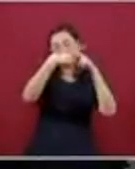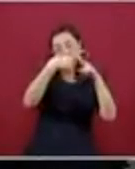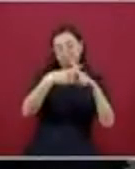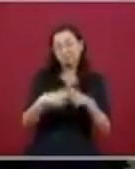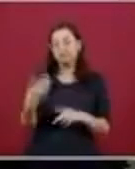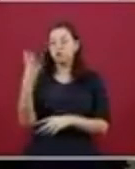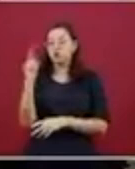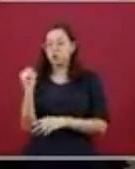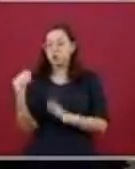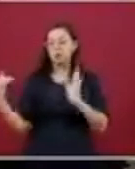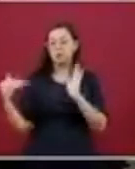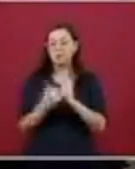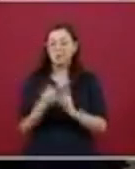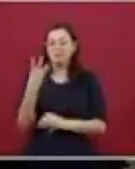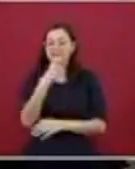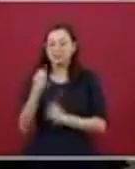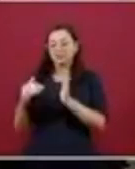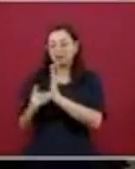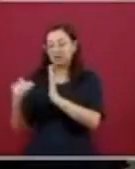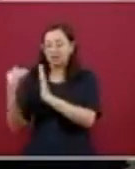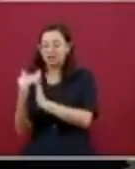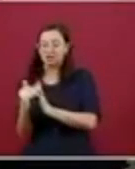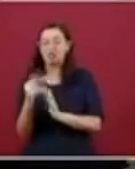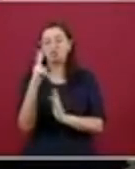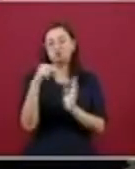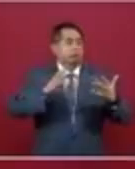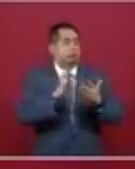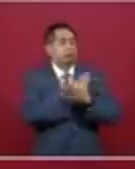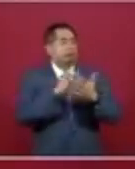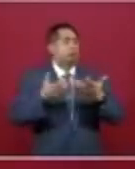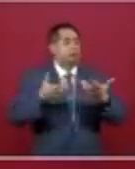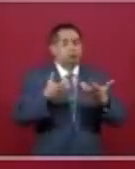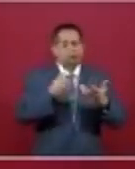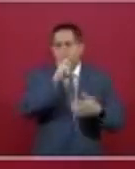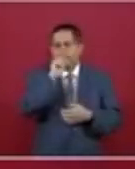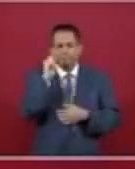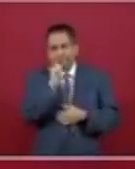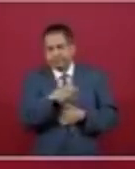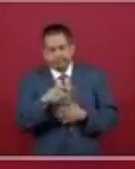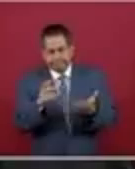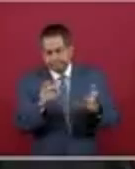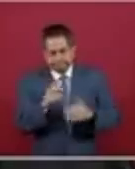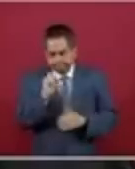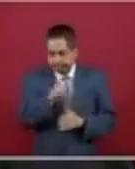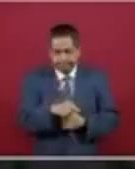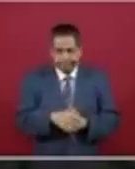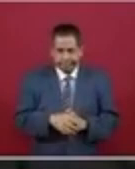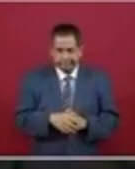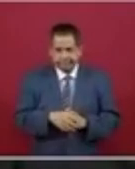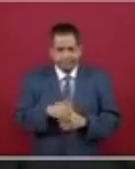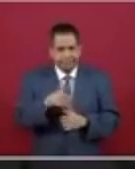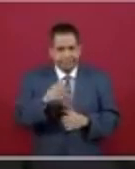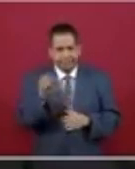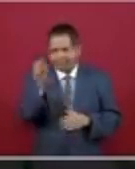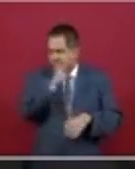los organismos autónomos. Es lo mismo. Fue una gran